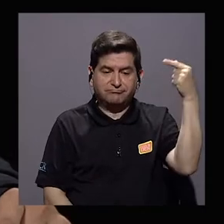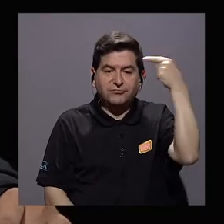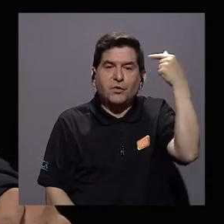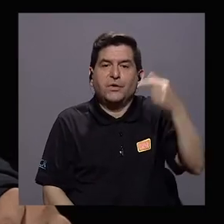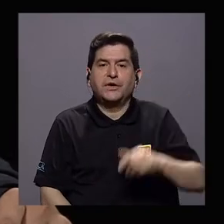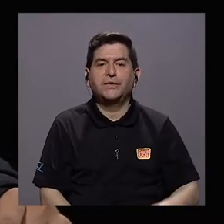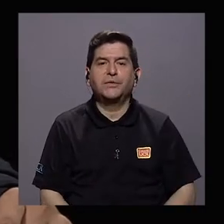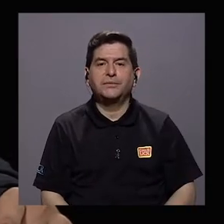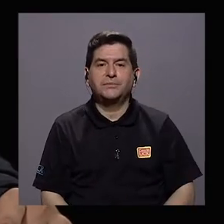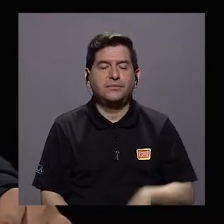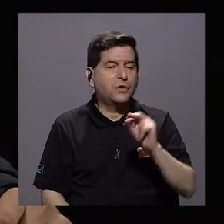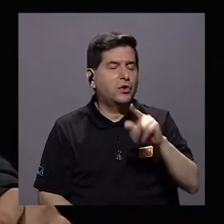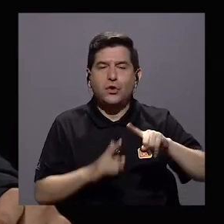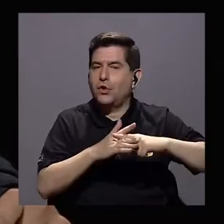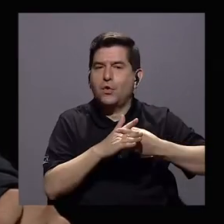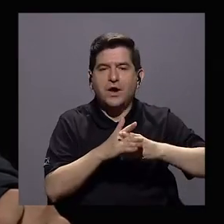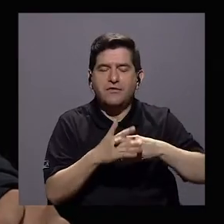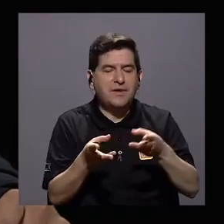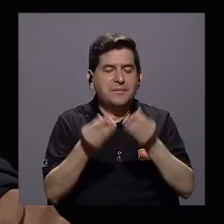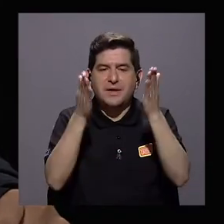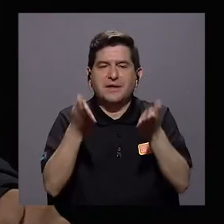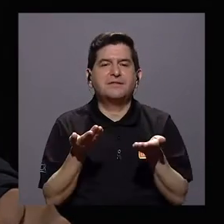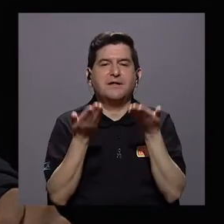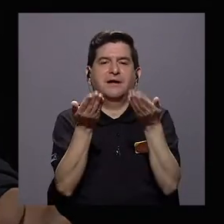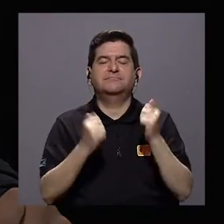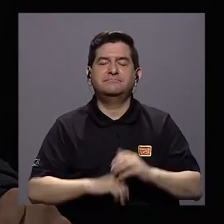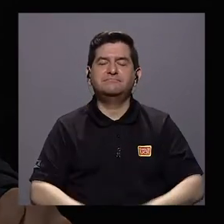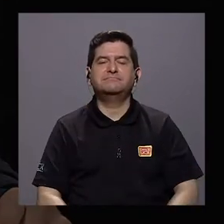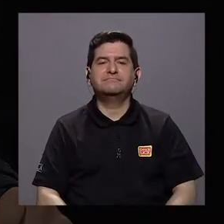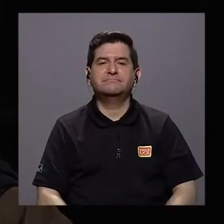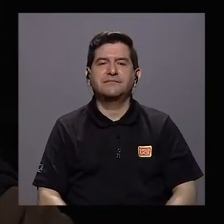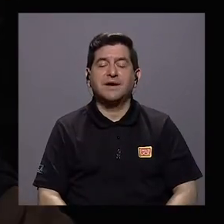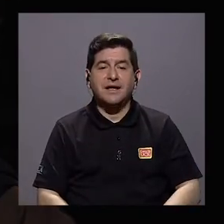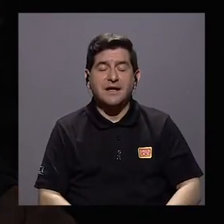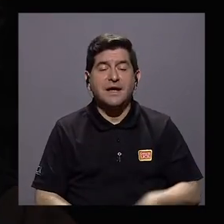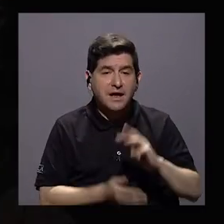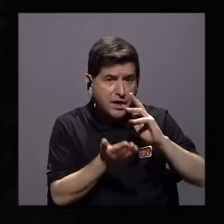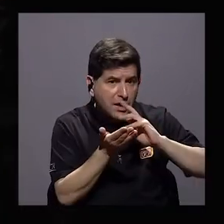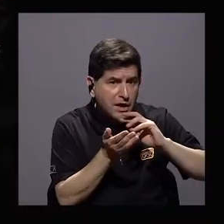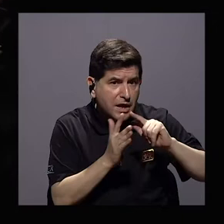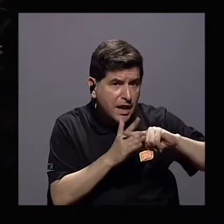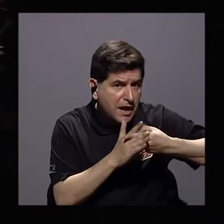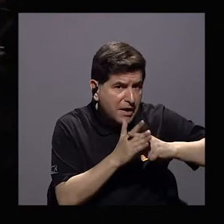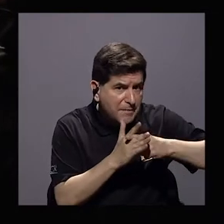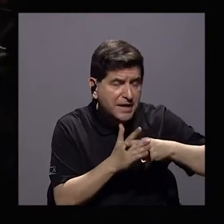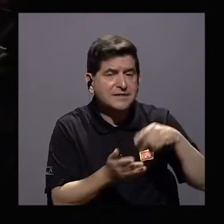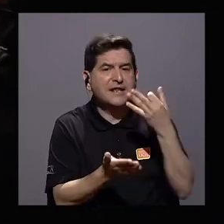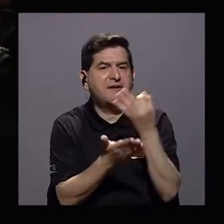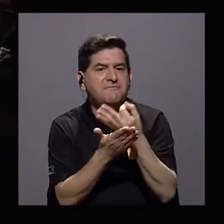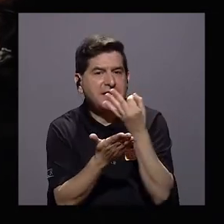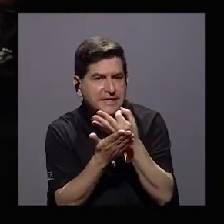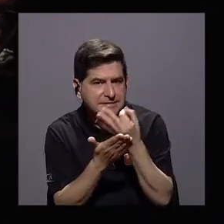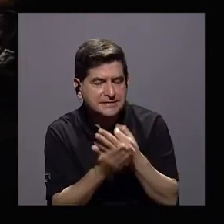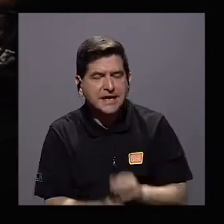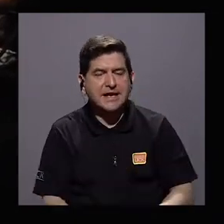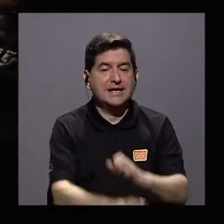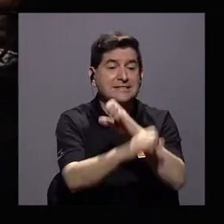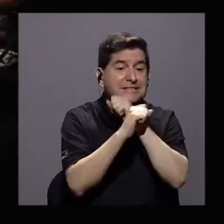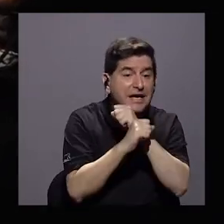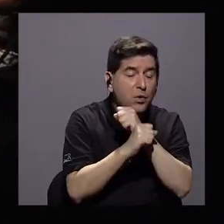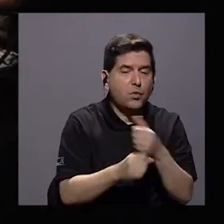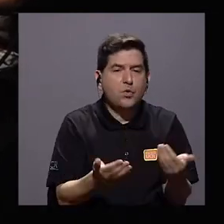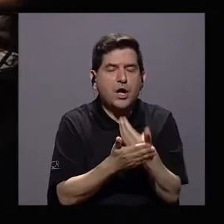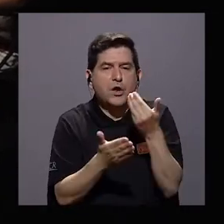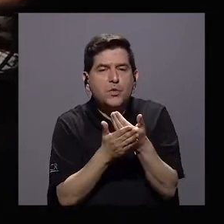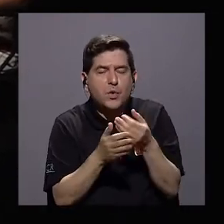del gobierno, porque no le da las herramientas a los productores. Y con herramientas estamos hablando de financiamientos, de